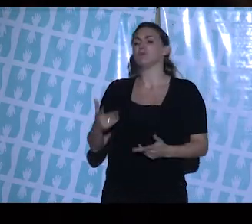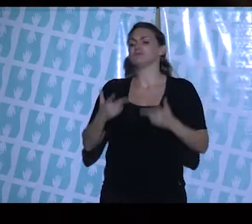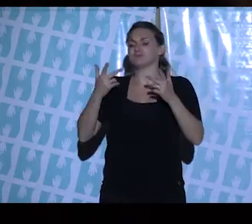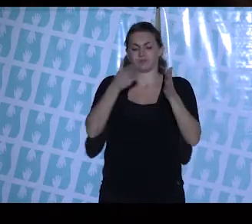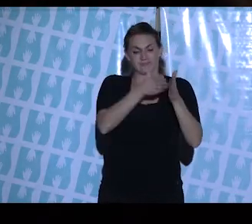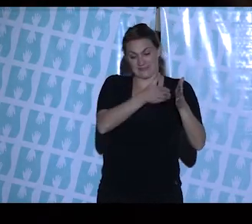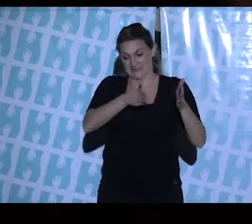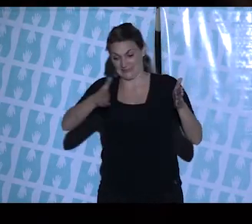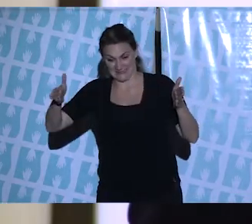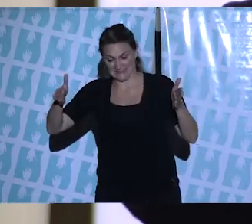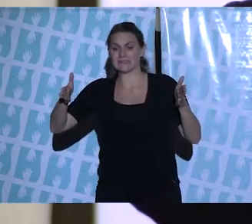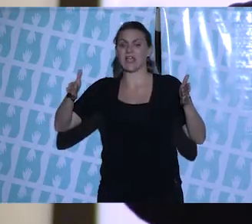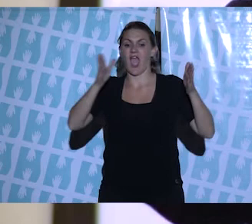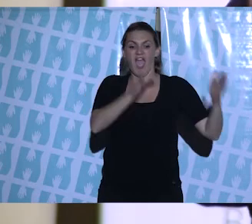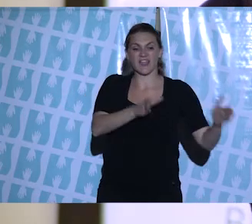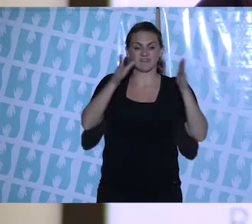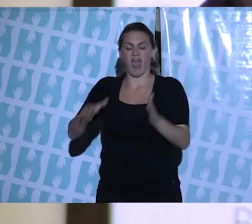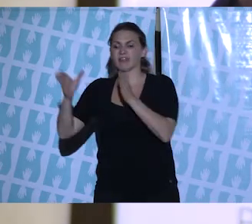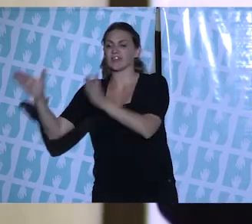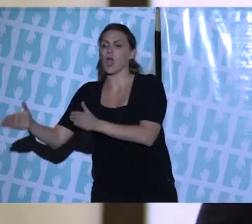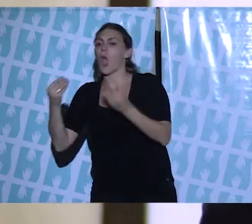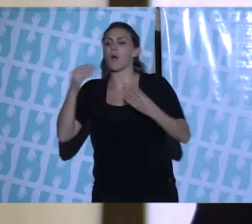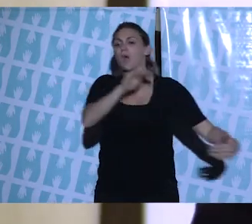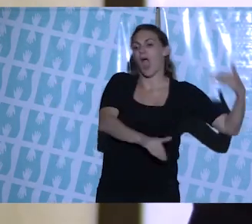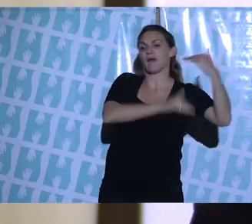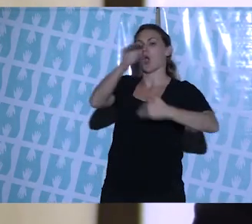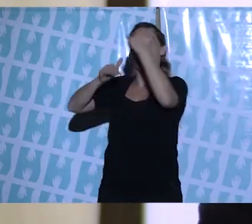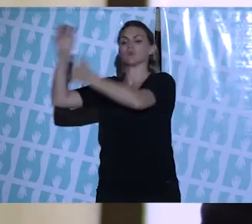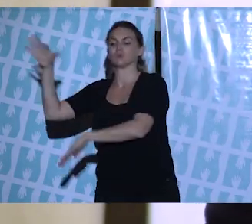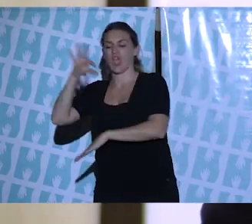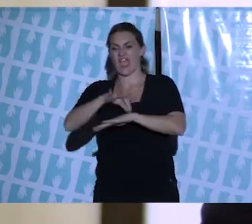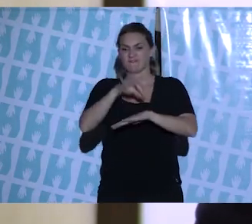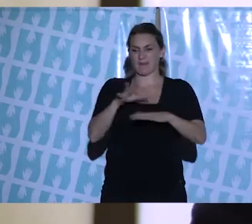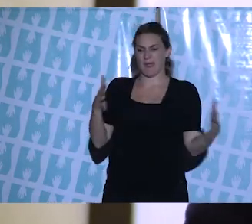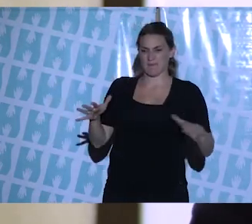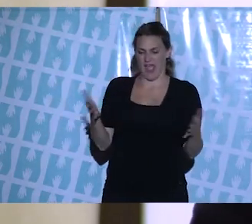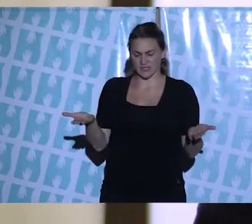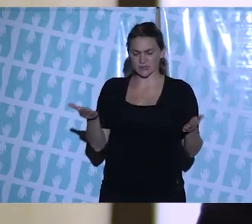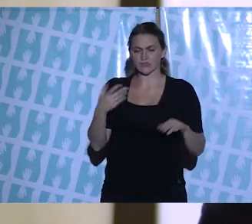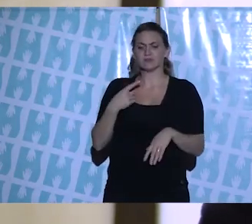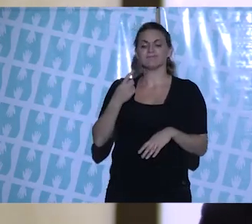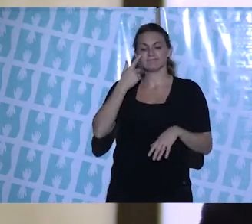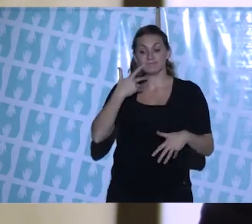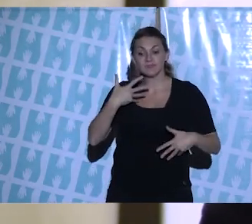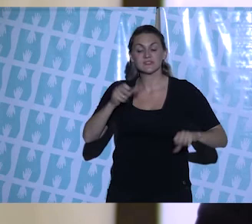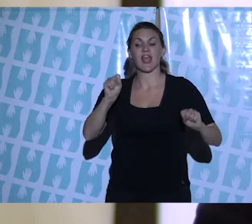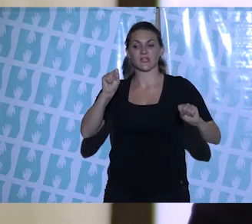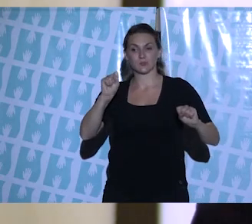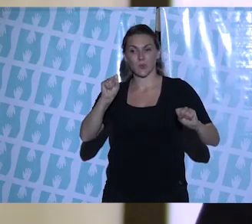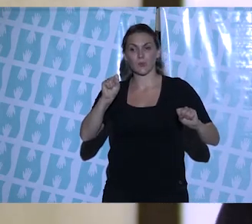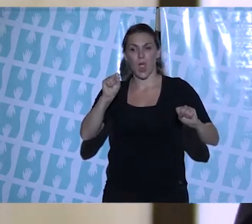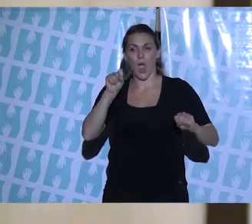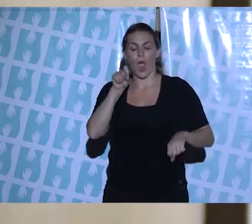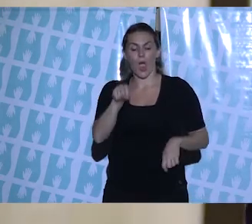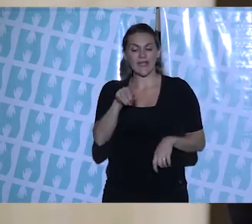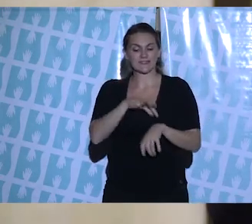Braak, cómo progresa la enfermedad. Y eso permitió entender que la enfermedad